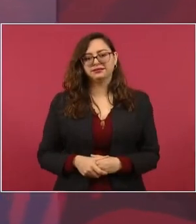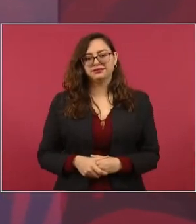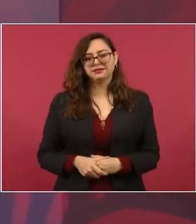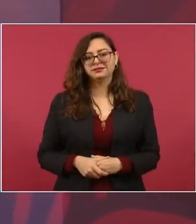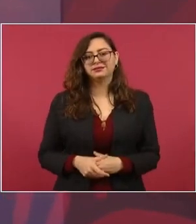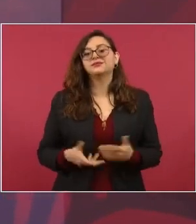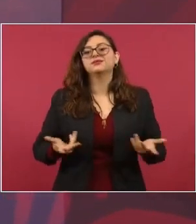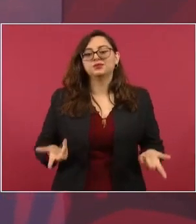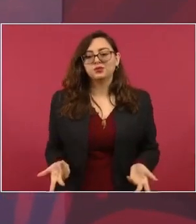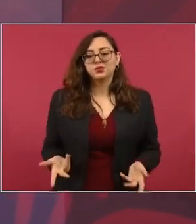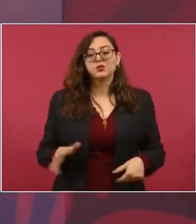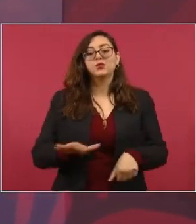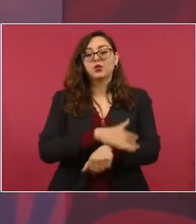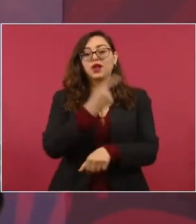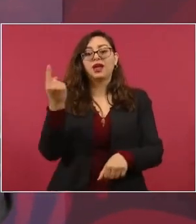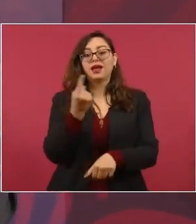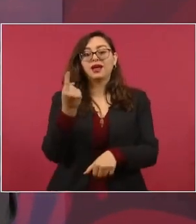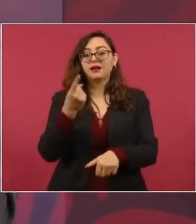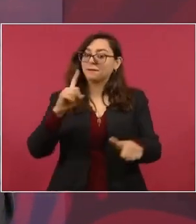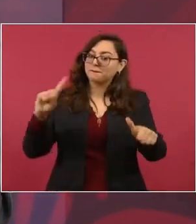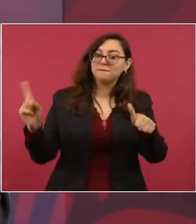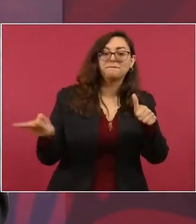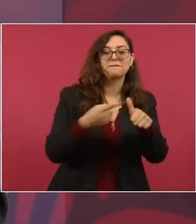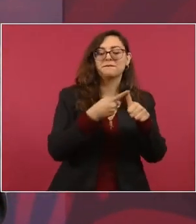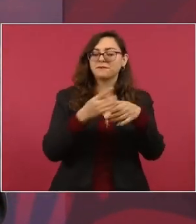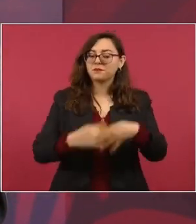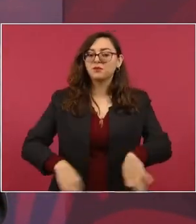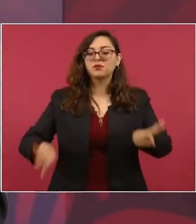¿Por qué se buscó la justicia?